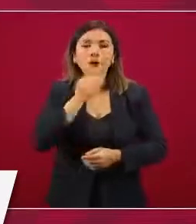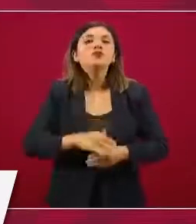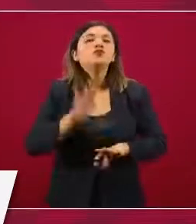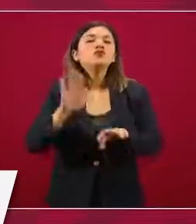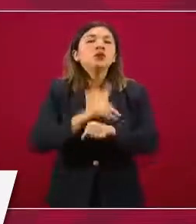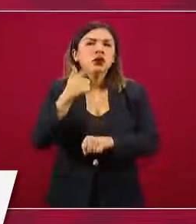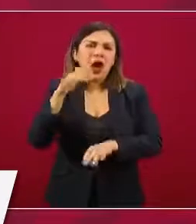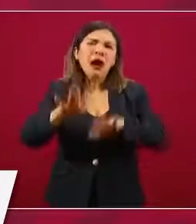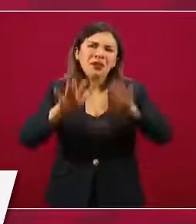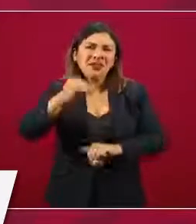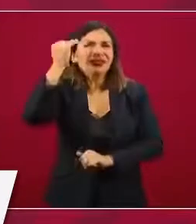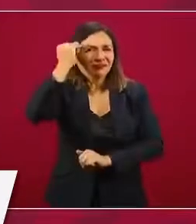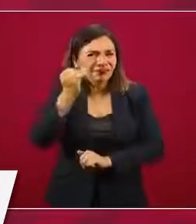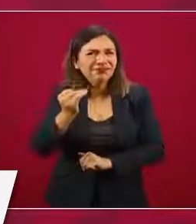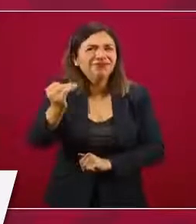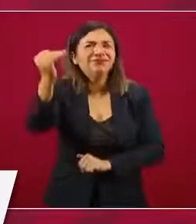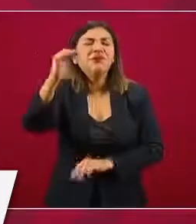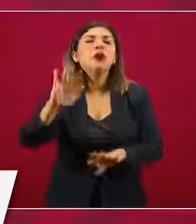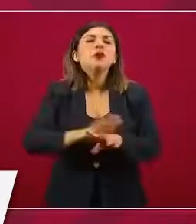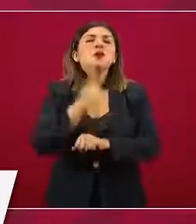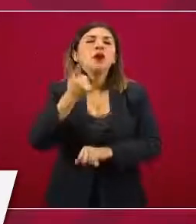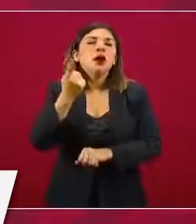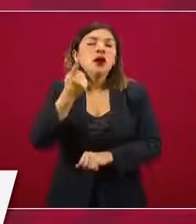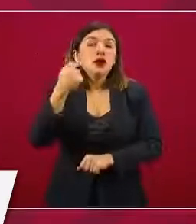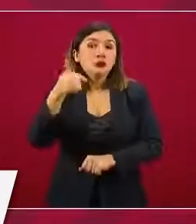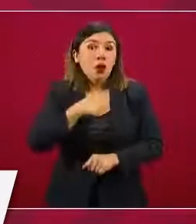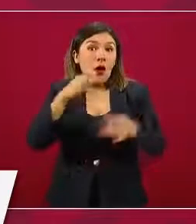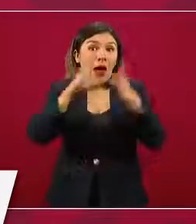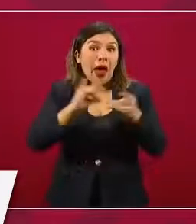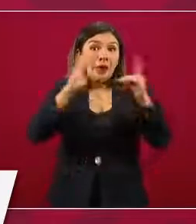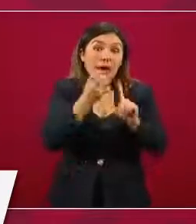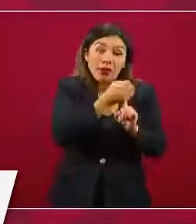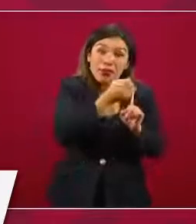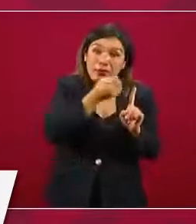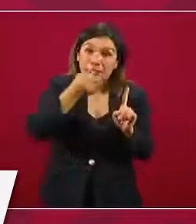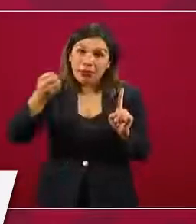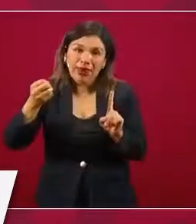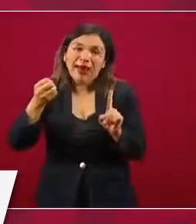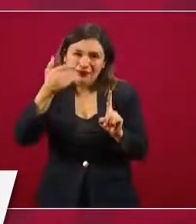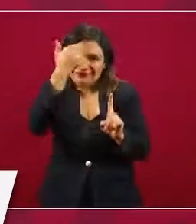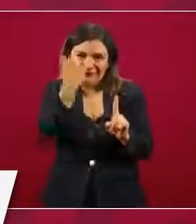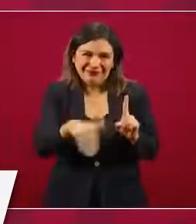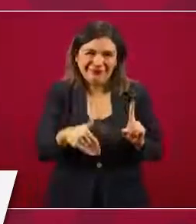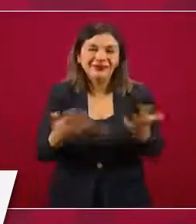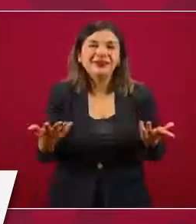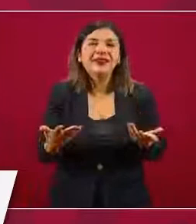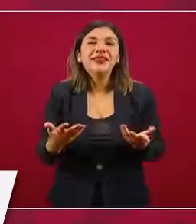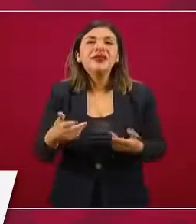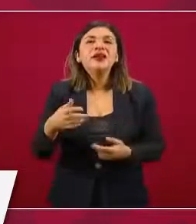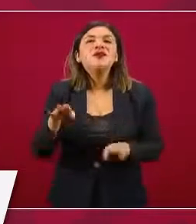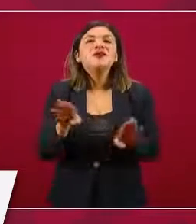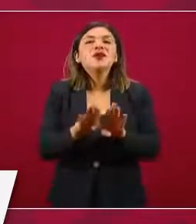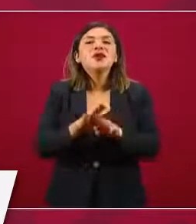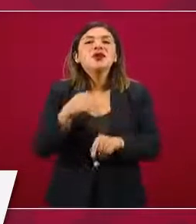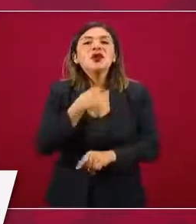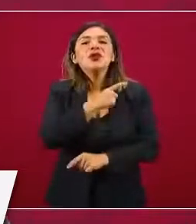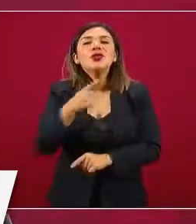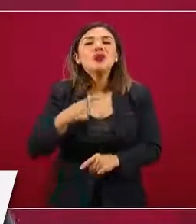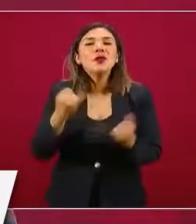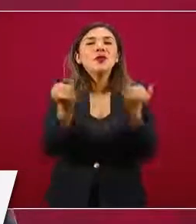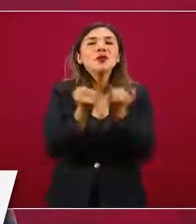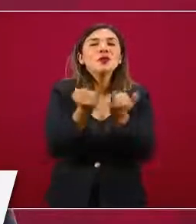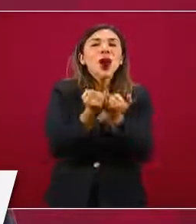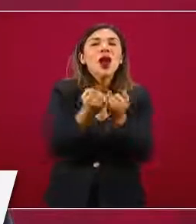nos tardamos, porque ya ven, yo no hablo de corrido y como tengo que andar